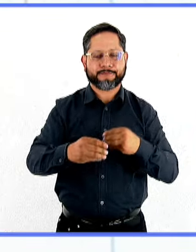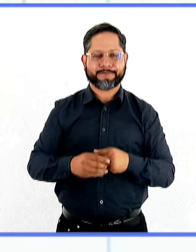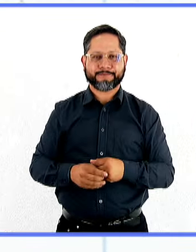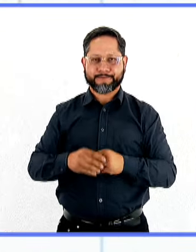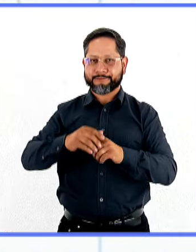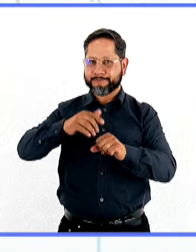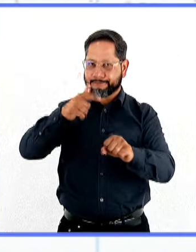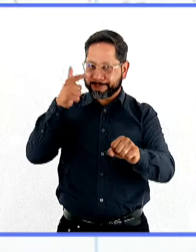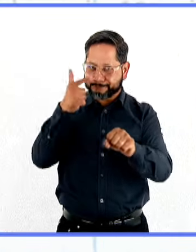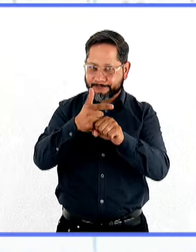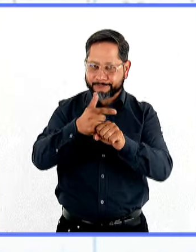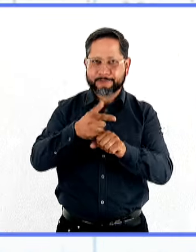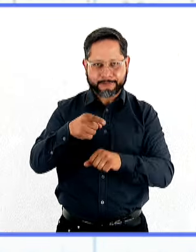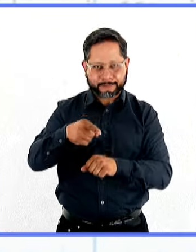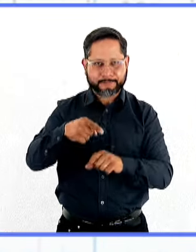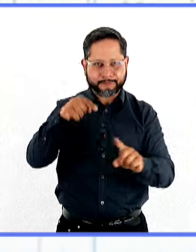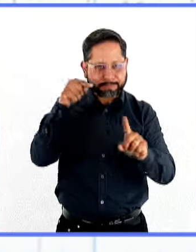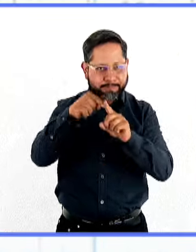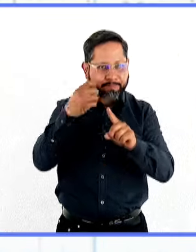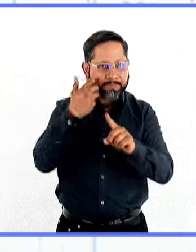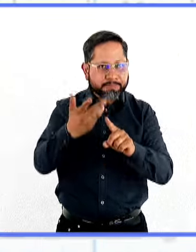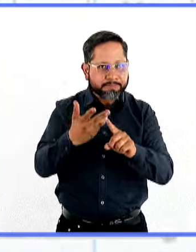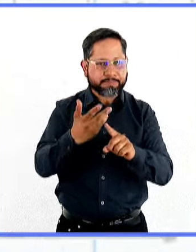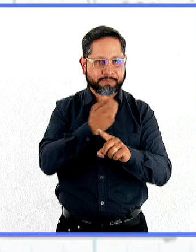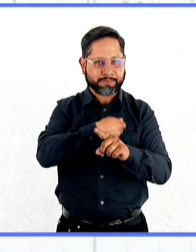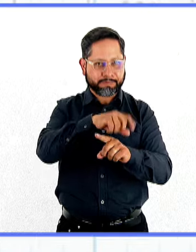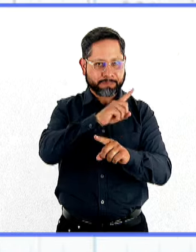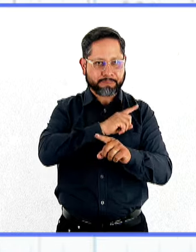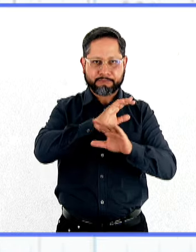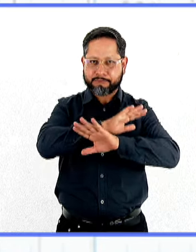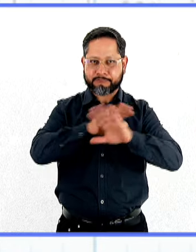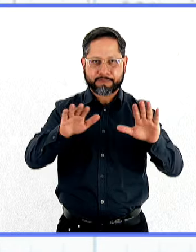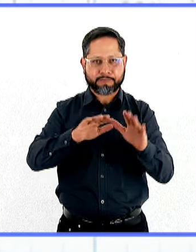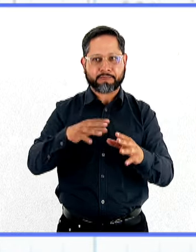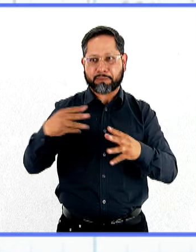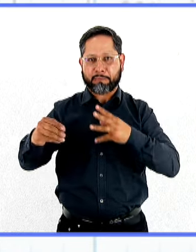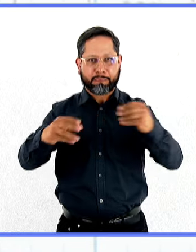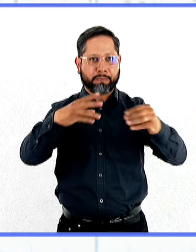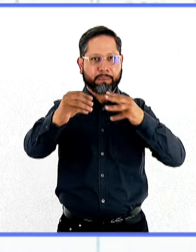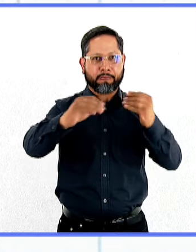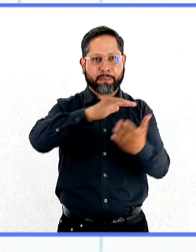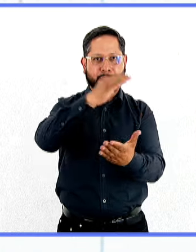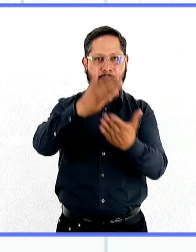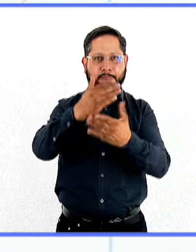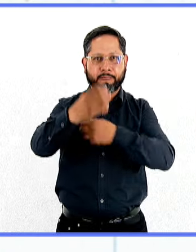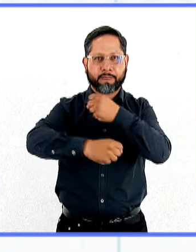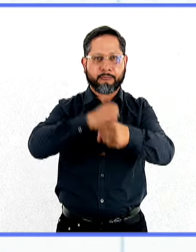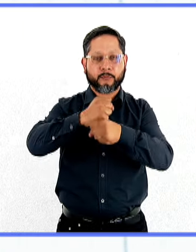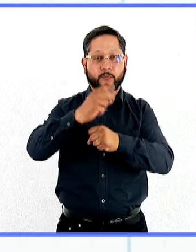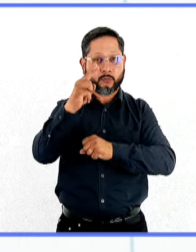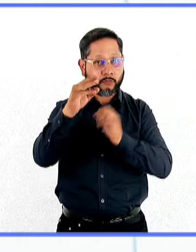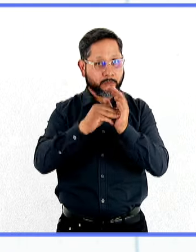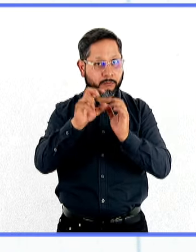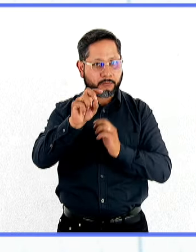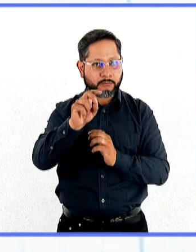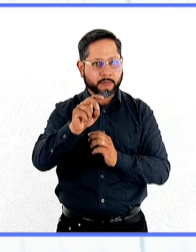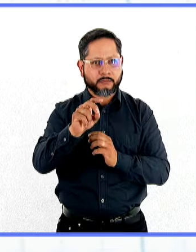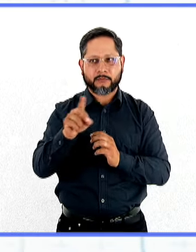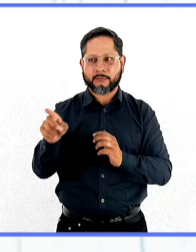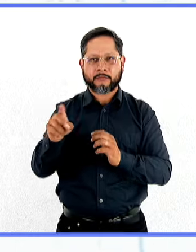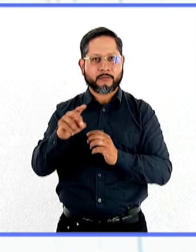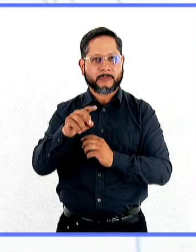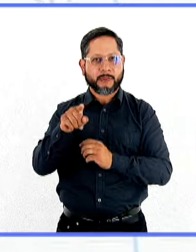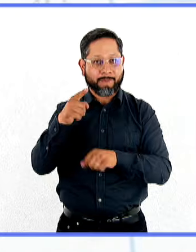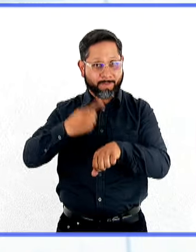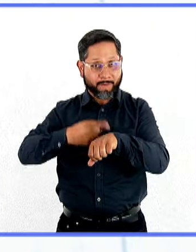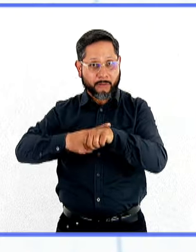objetivos de desarrollo sostenible relacionadas con la salud es acabar con la epidemia de esta enfermedad para 2030 en realidad no no se va eliminar la